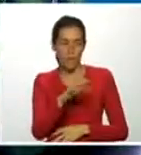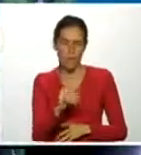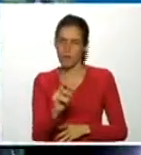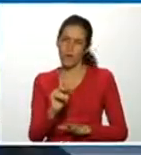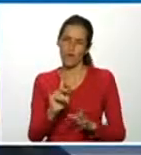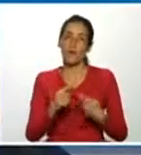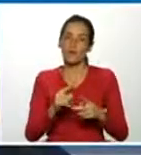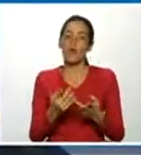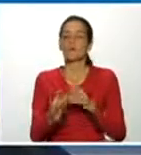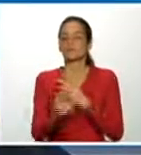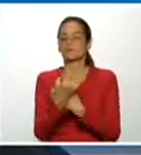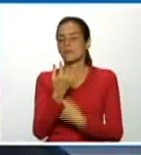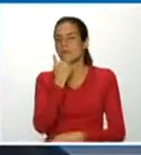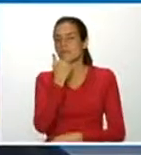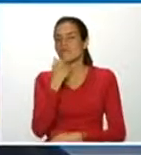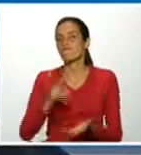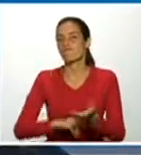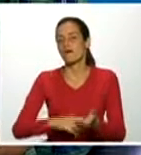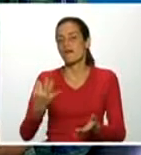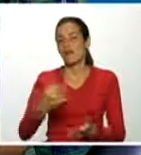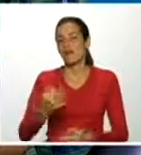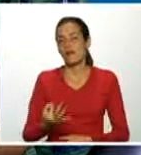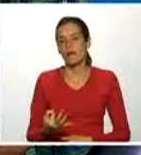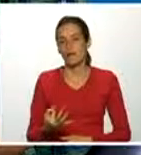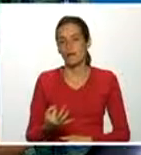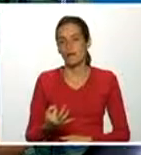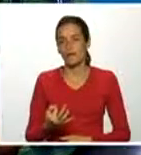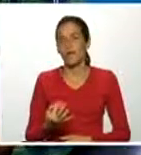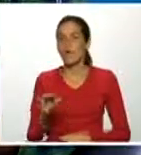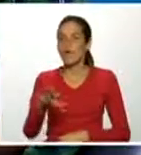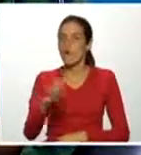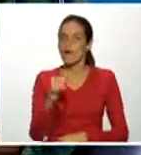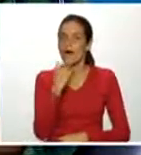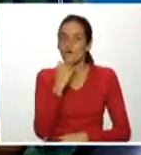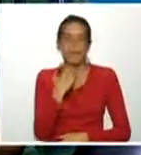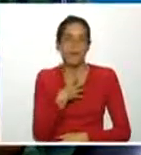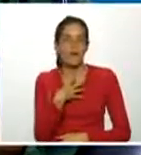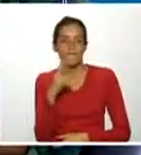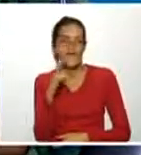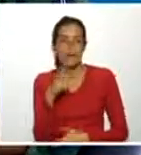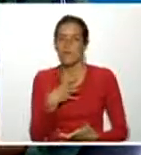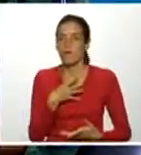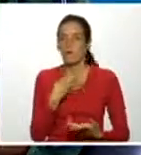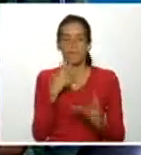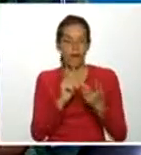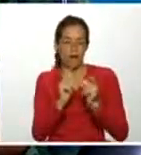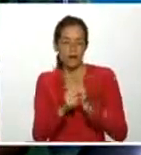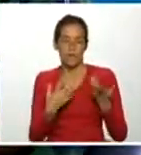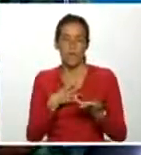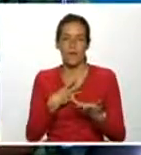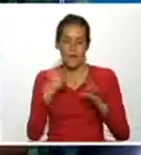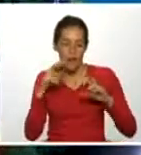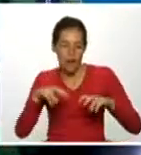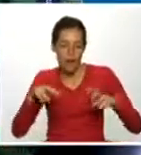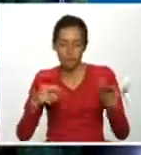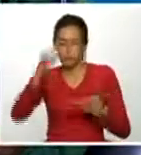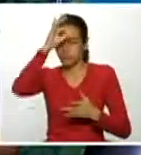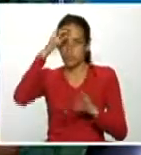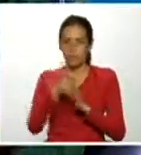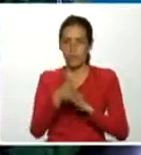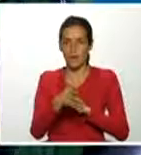además hay un daño que es el verdadero importante, y es que estás comprando algo que tú no puedes ver, que tú no puedes modificar, que no puedes estudiar, que no sabes si